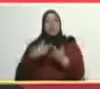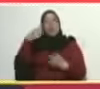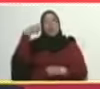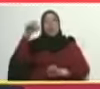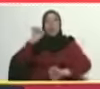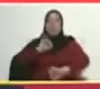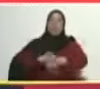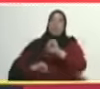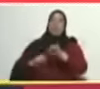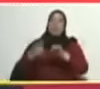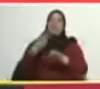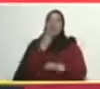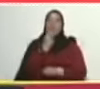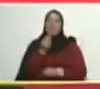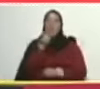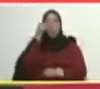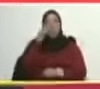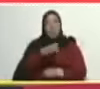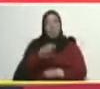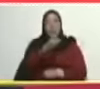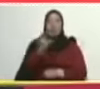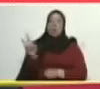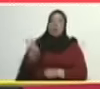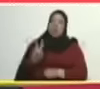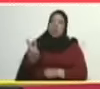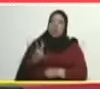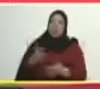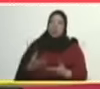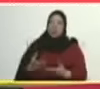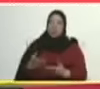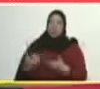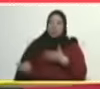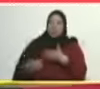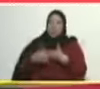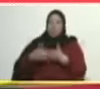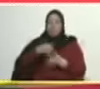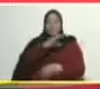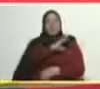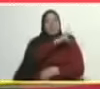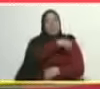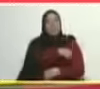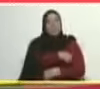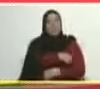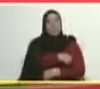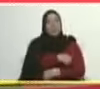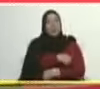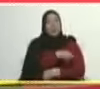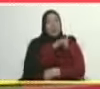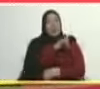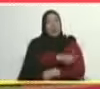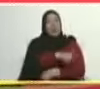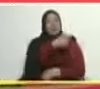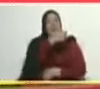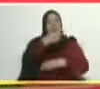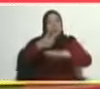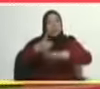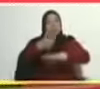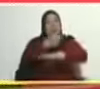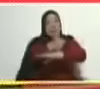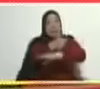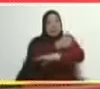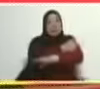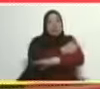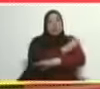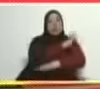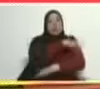Defensa de Israel contra el pueblo palestino. Porque es el pueblo palestino el que en la actualidad cuenta por miles y miles